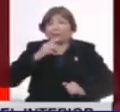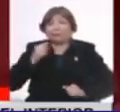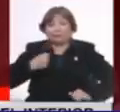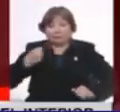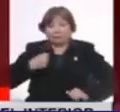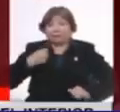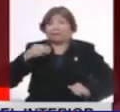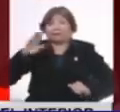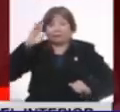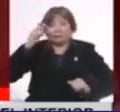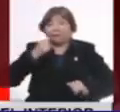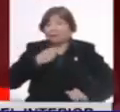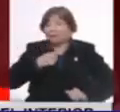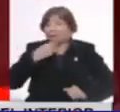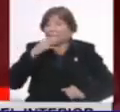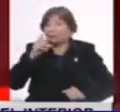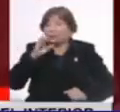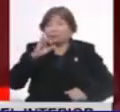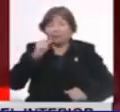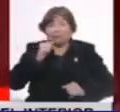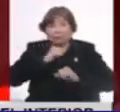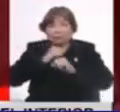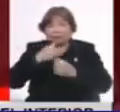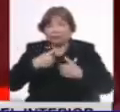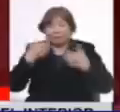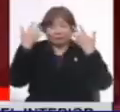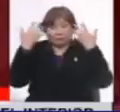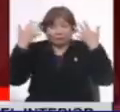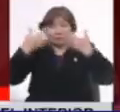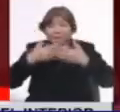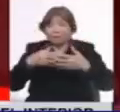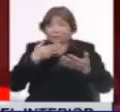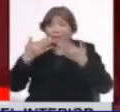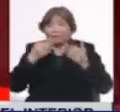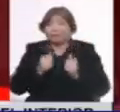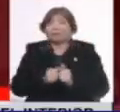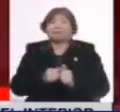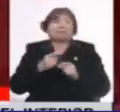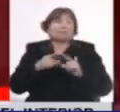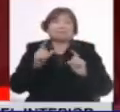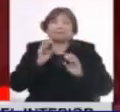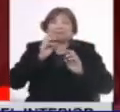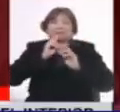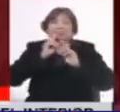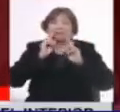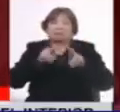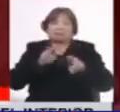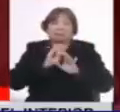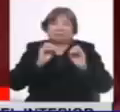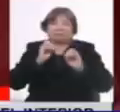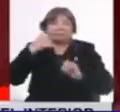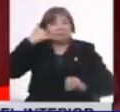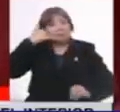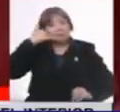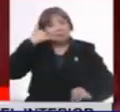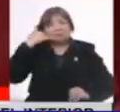colabore con las fuerzas policiales. Él me ha dicho: yo quiero coordinar, pero ni siquiera me contesta el